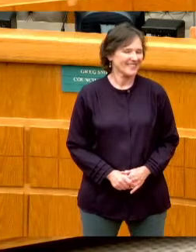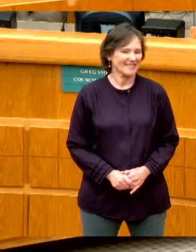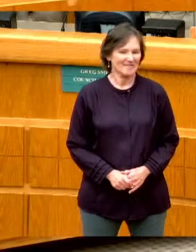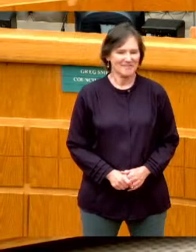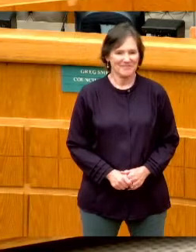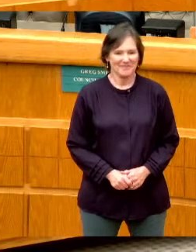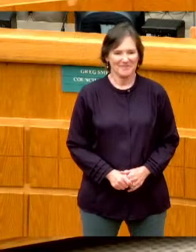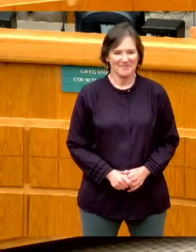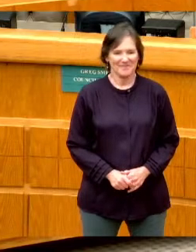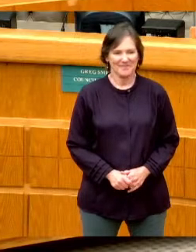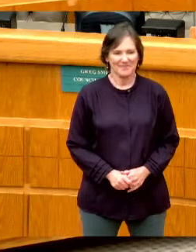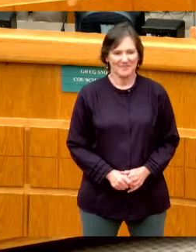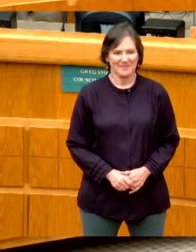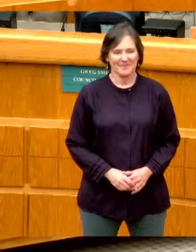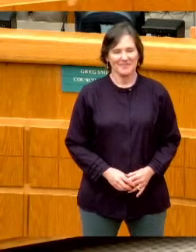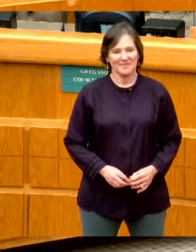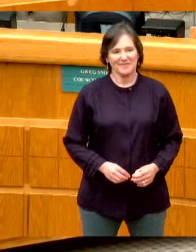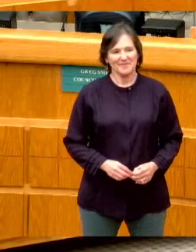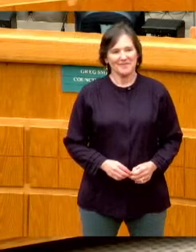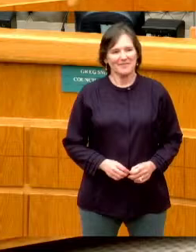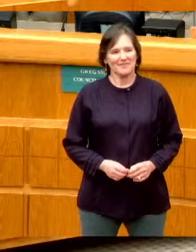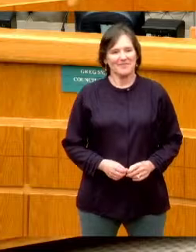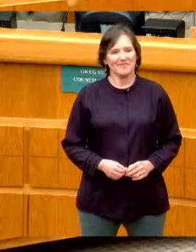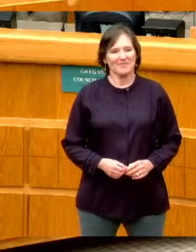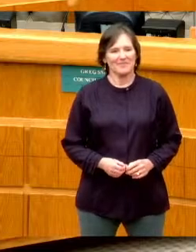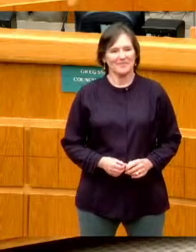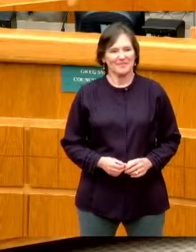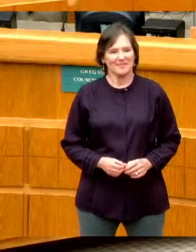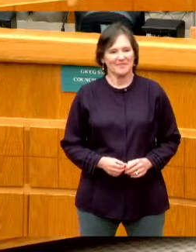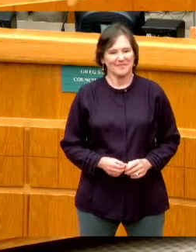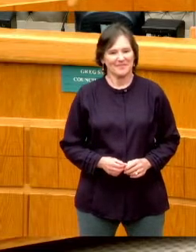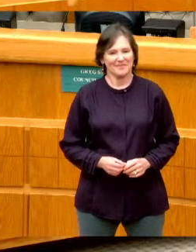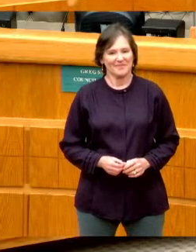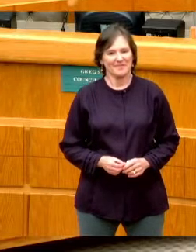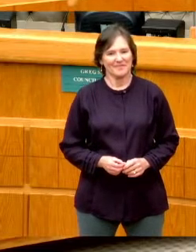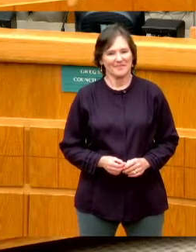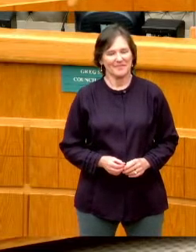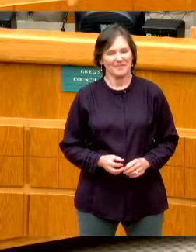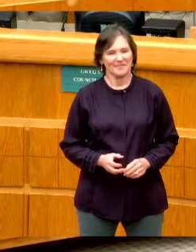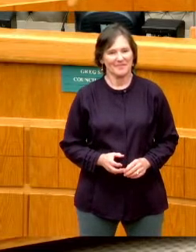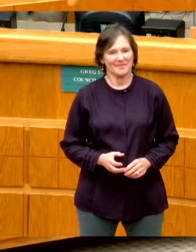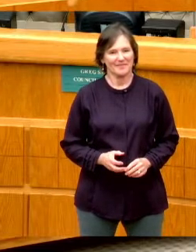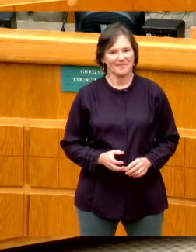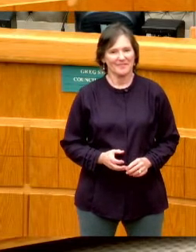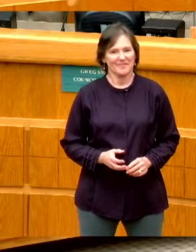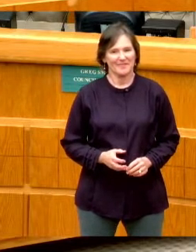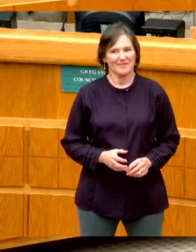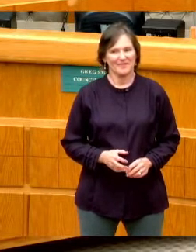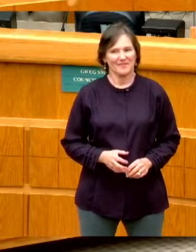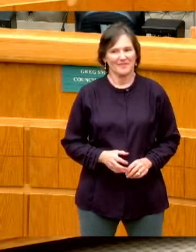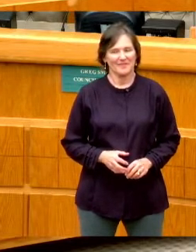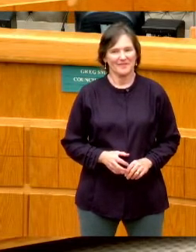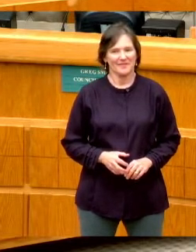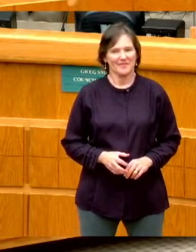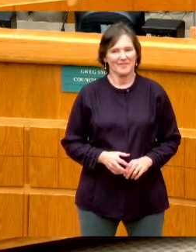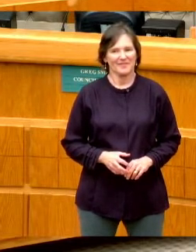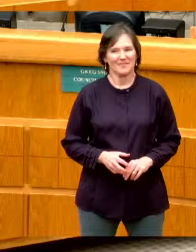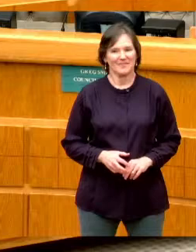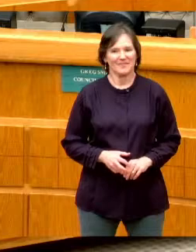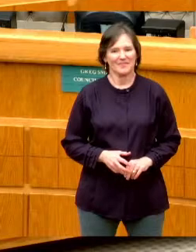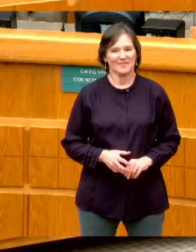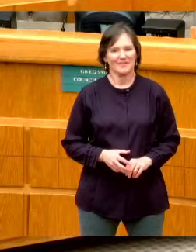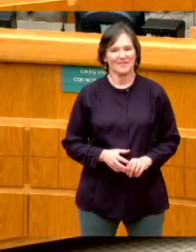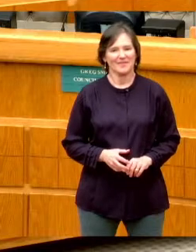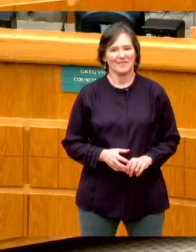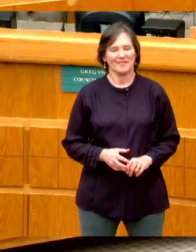paramédicos y ahora con voluntarios del Colegio Del Mar y de la Universidad Texas A&M. El día de mañana y el viernes vamos a administrar vacunas de segunda